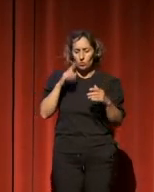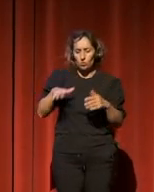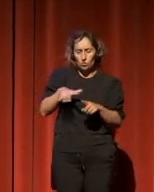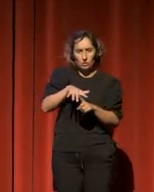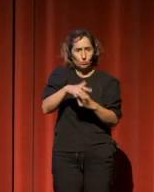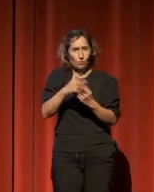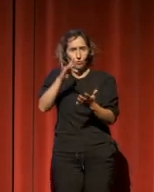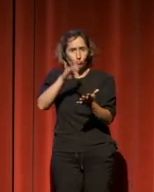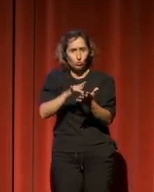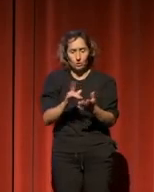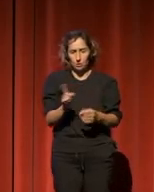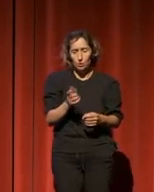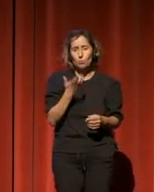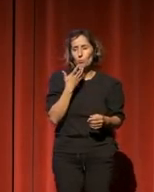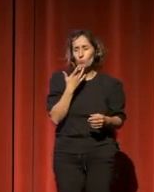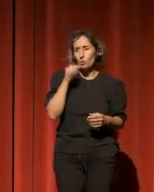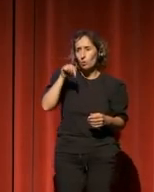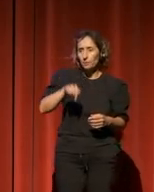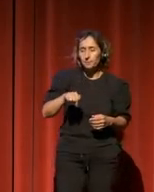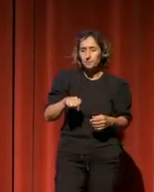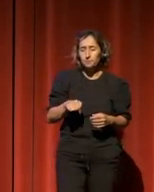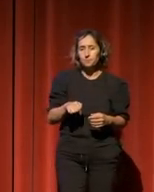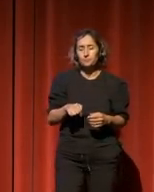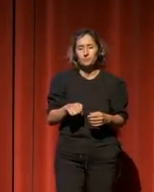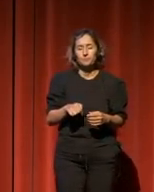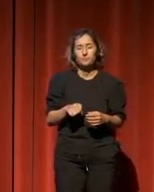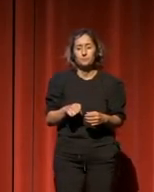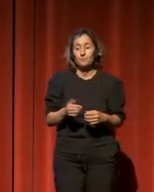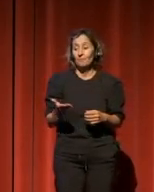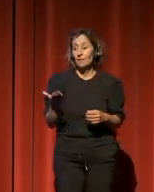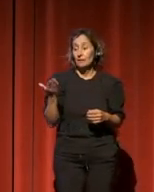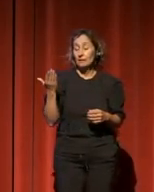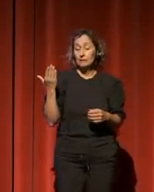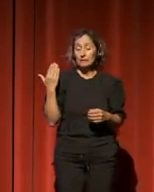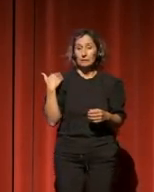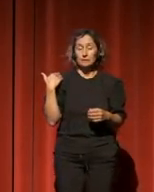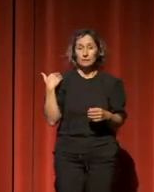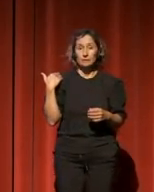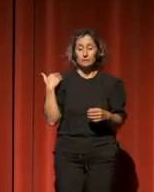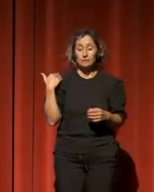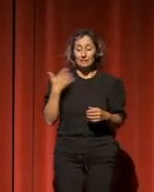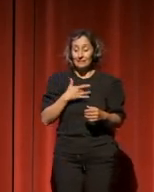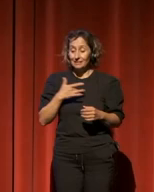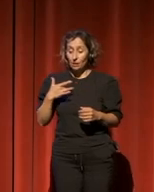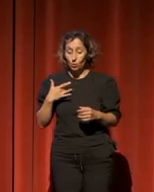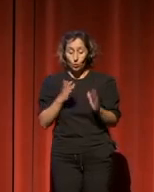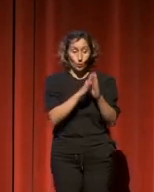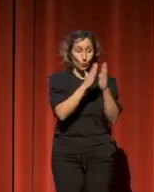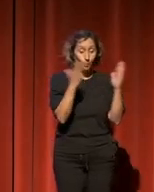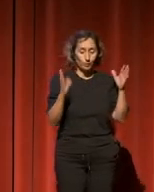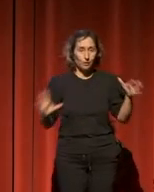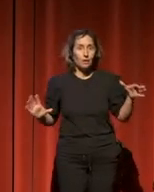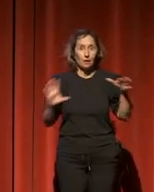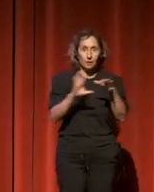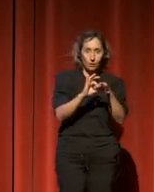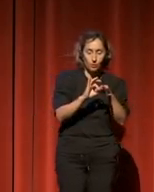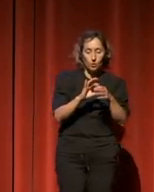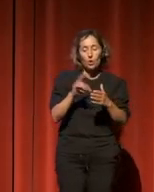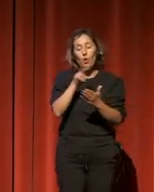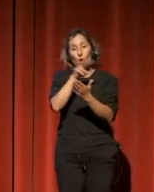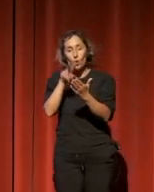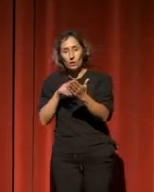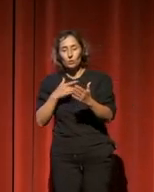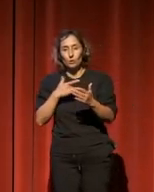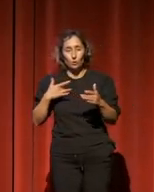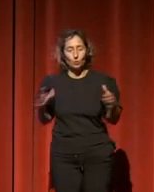eh Pasa por ejemplo hoy eh antes hablaba de la relación entre biblioteca y salud eh o lectura y salud los